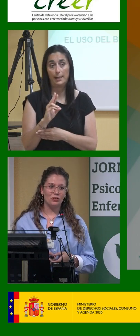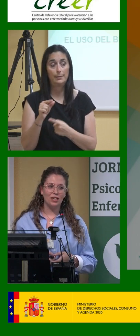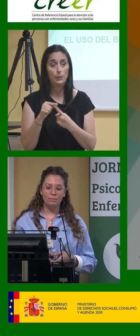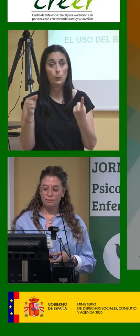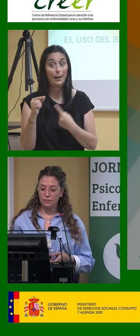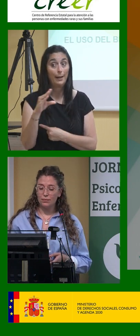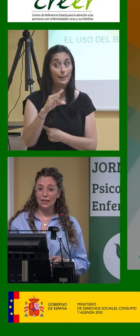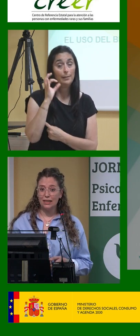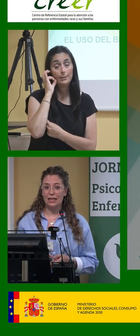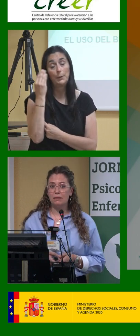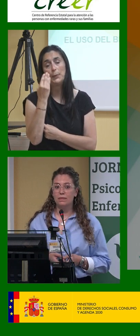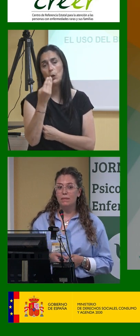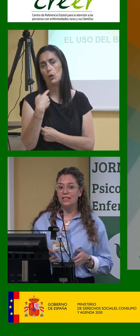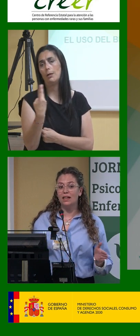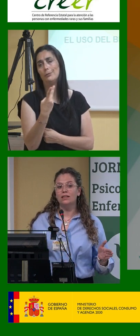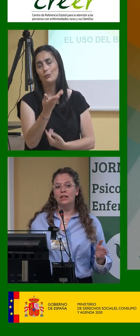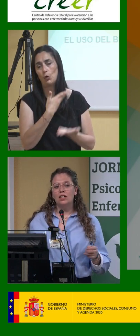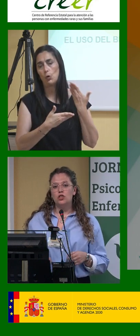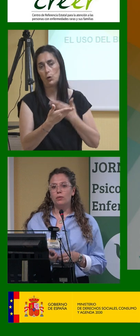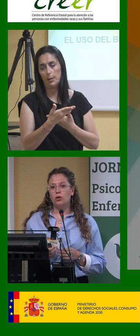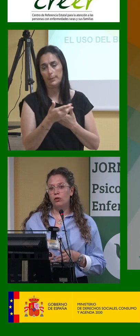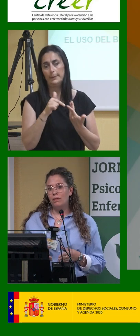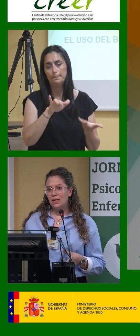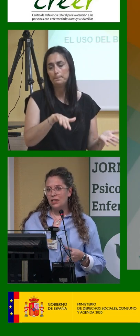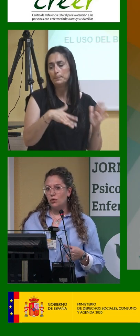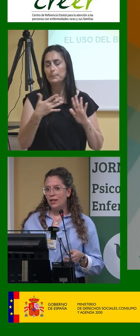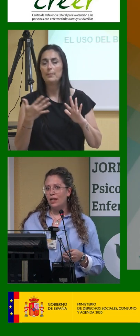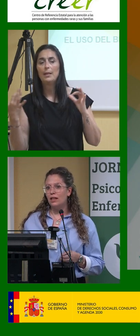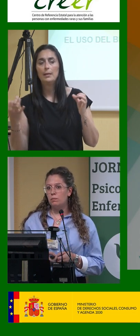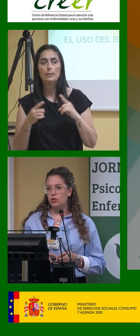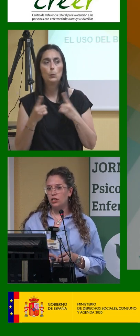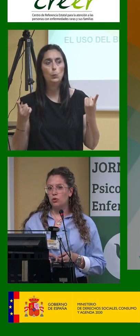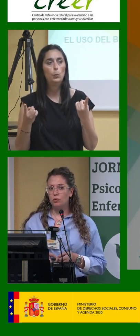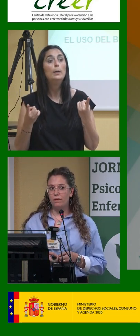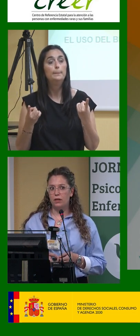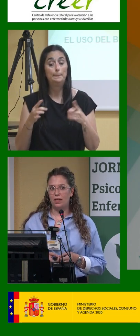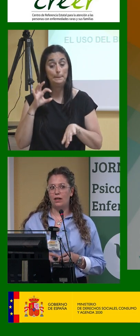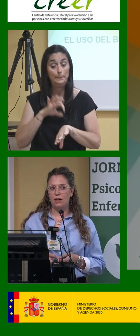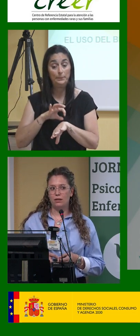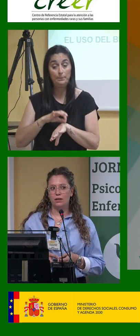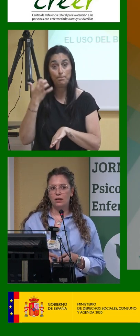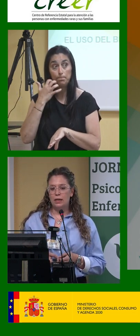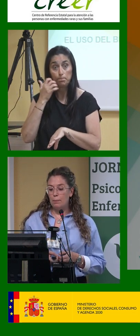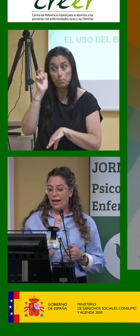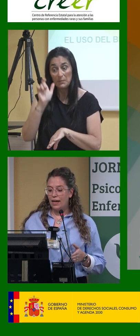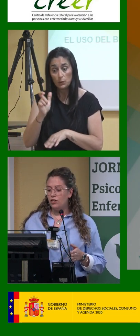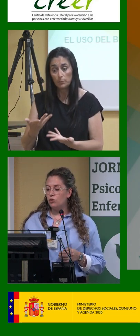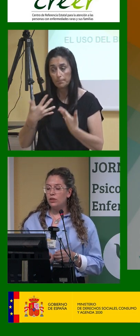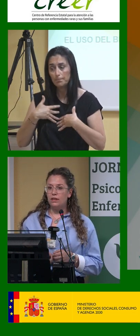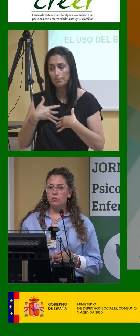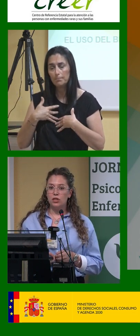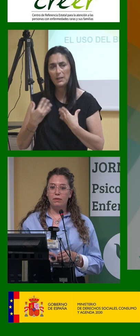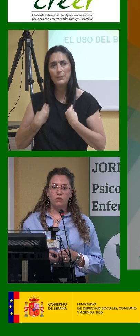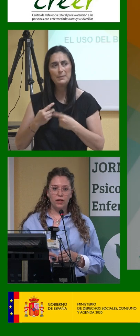con Begoña, que versa sobre cómo viven la sexualidad las personas con una enfermedad rara. Para